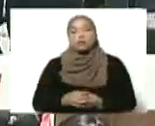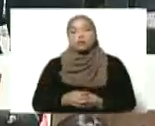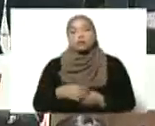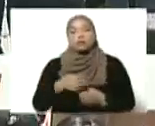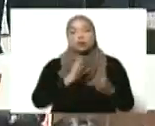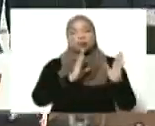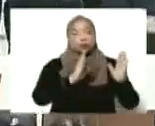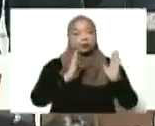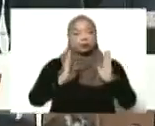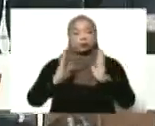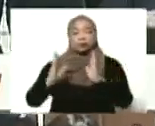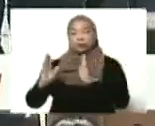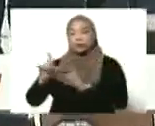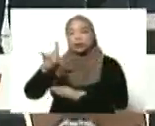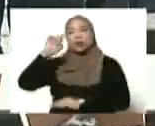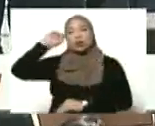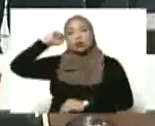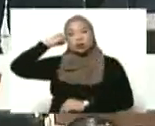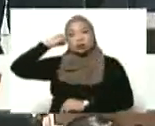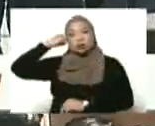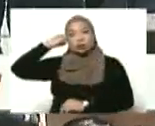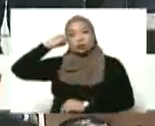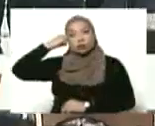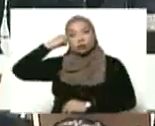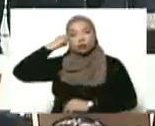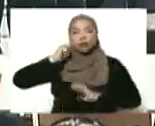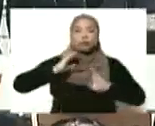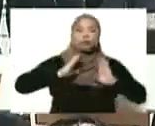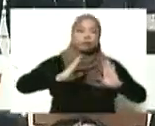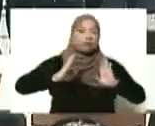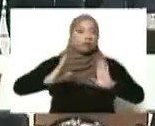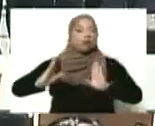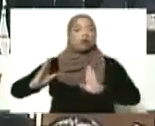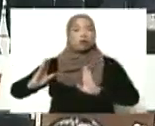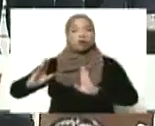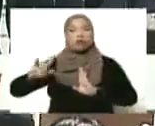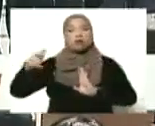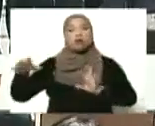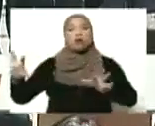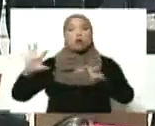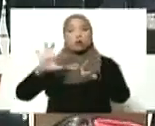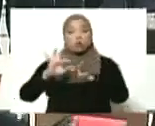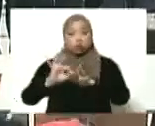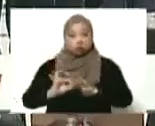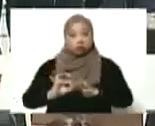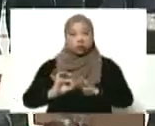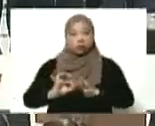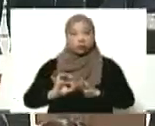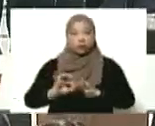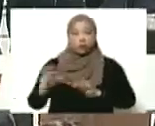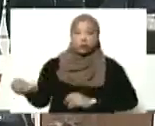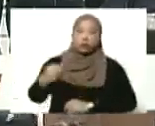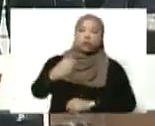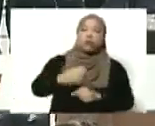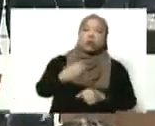Organizar. ¿Se acuerdan? Organizar. Unir.